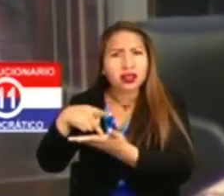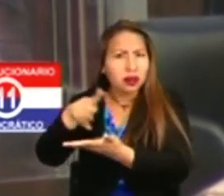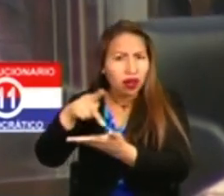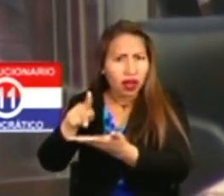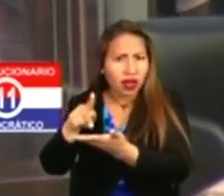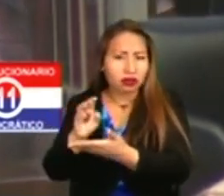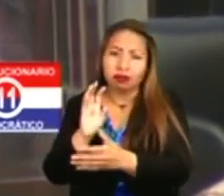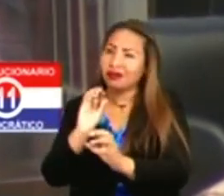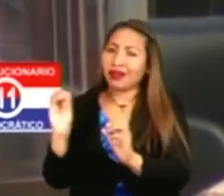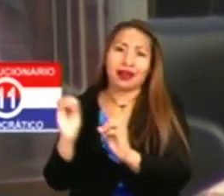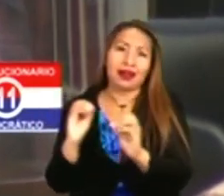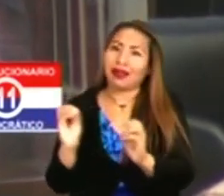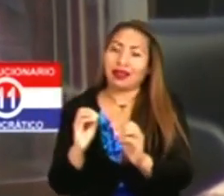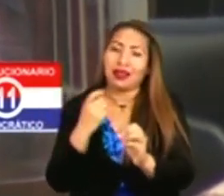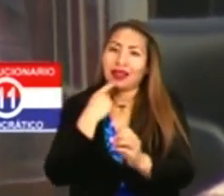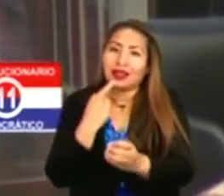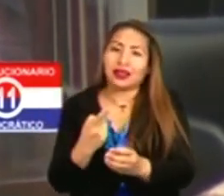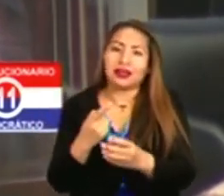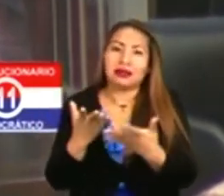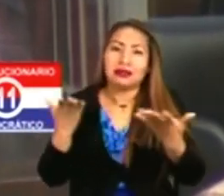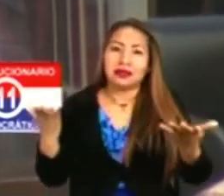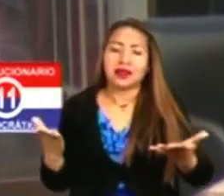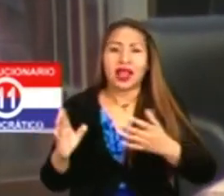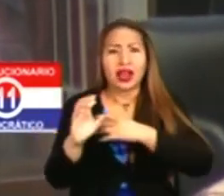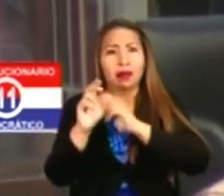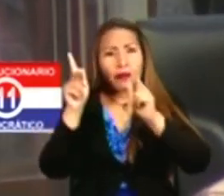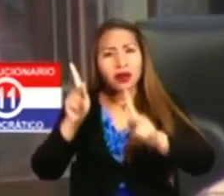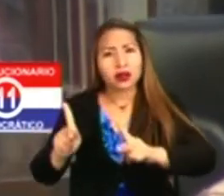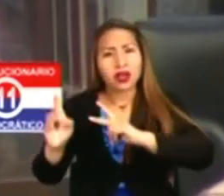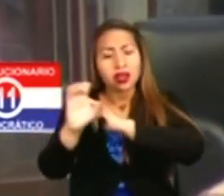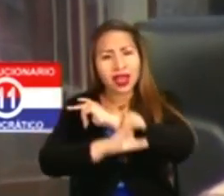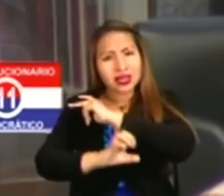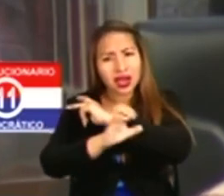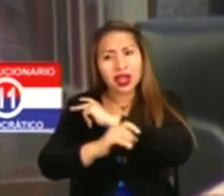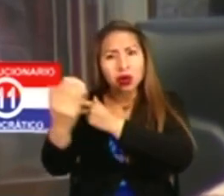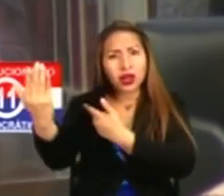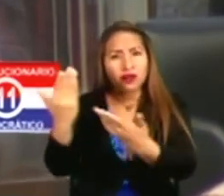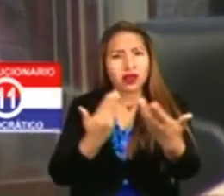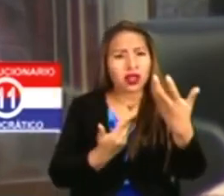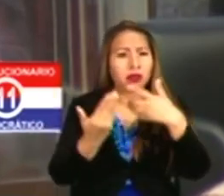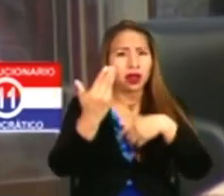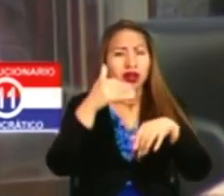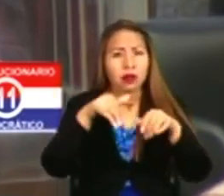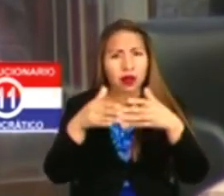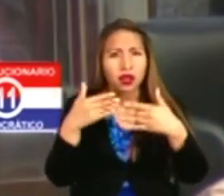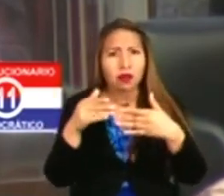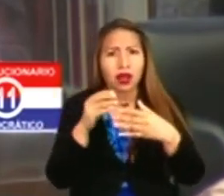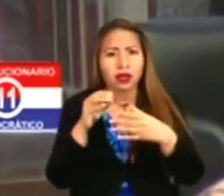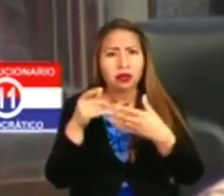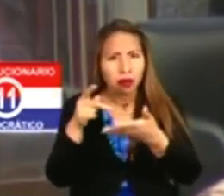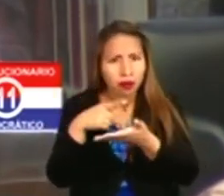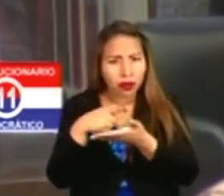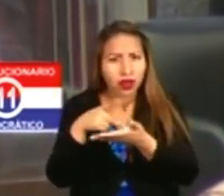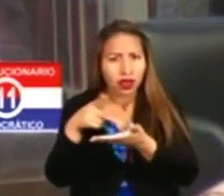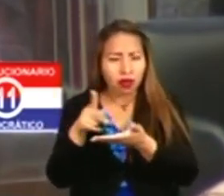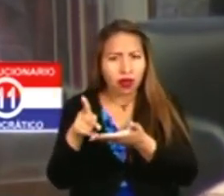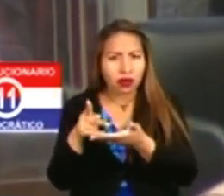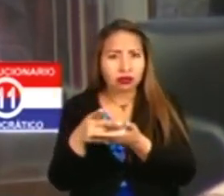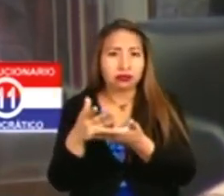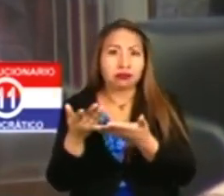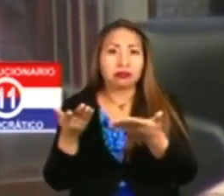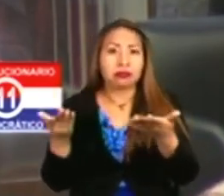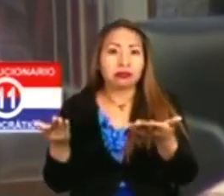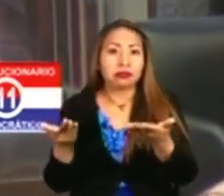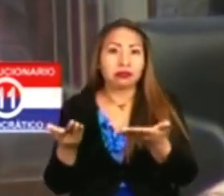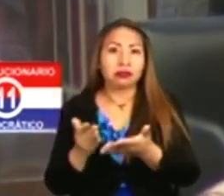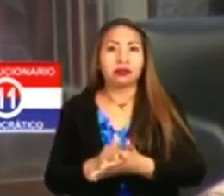que han mandado más de 2.000 millones de dólares en remesa, producto del trabajo aquí en Panamá? No se les